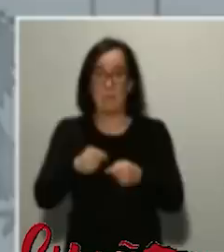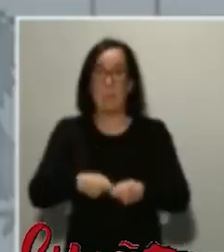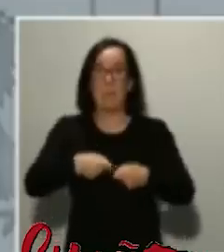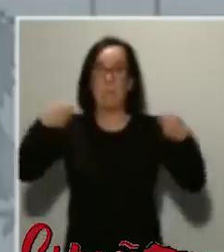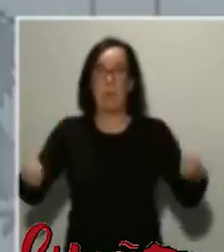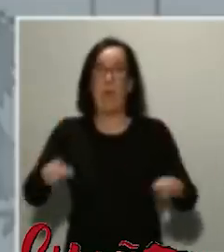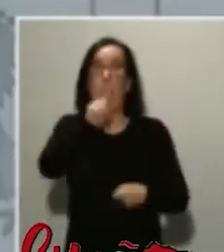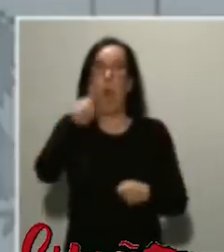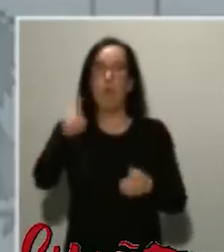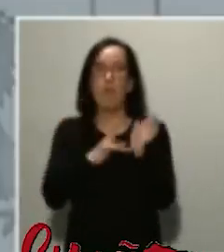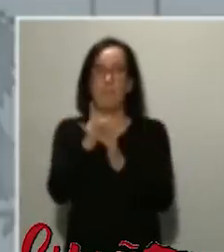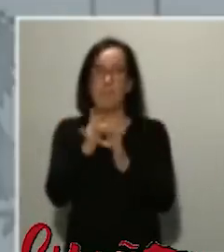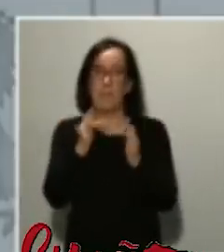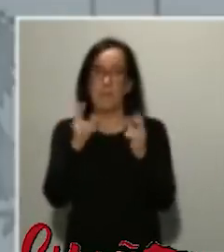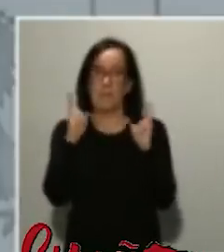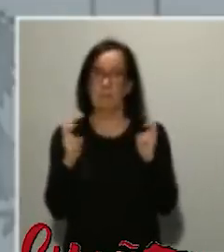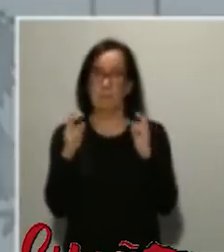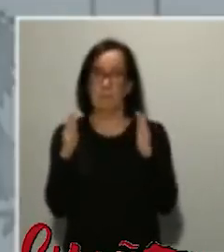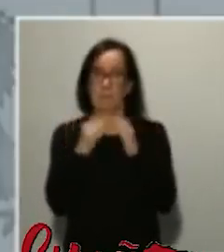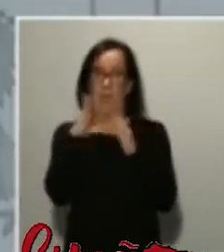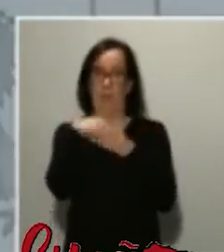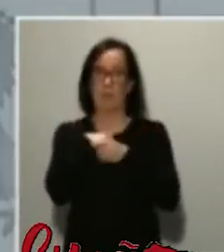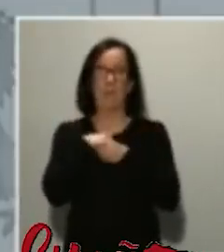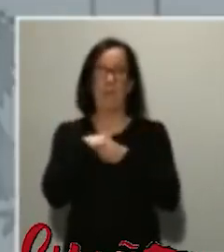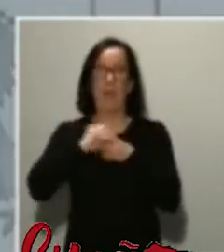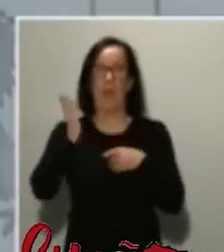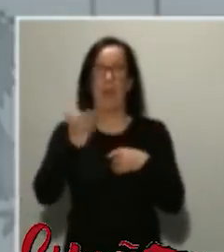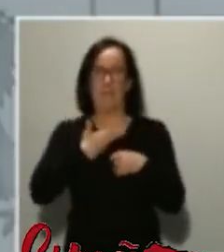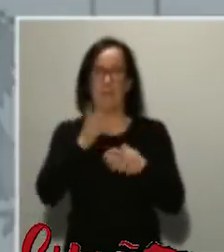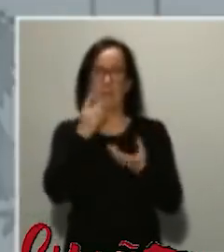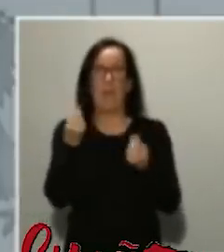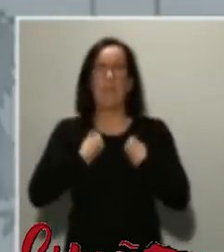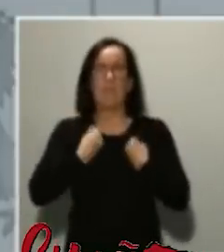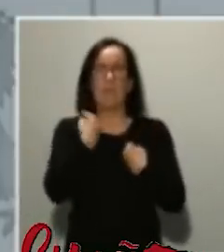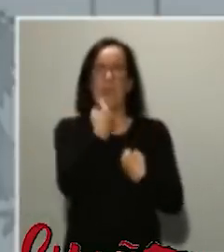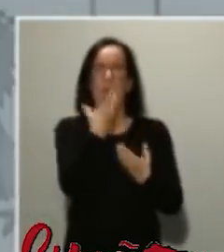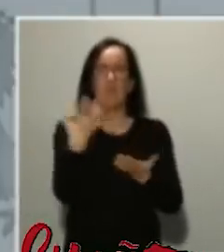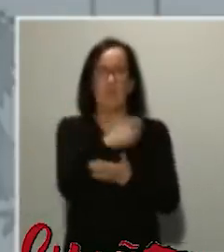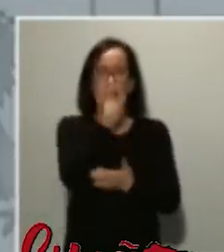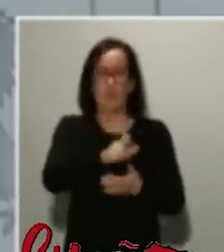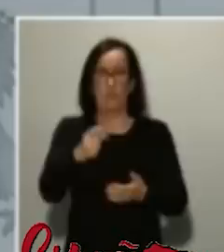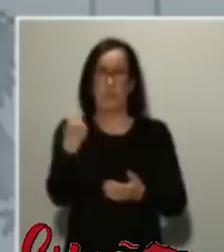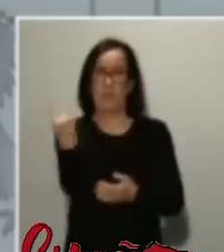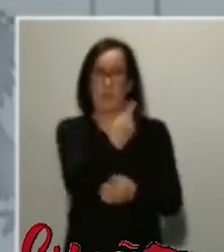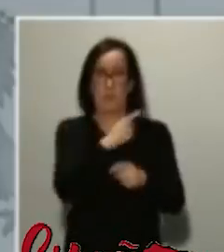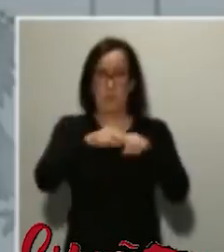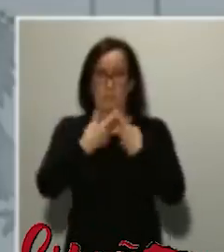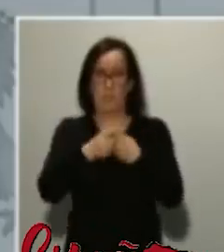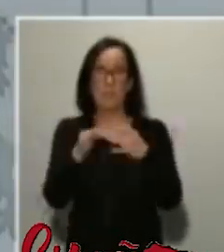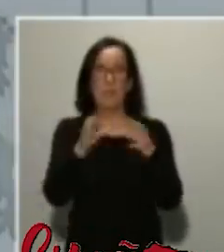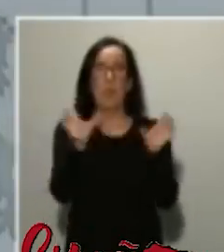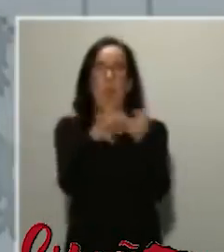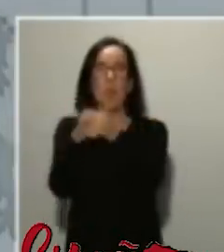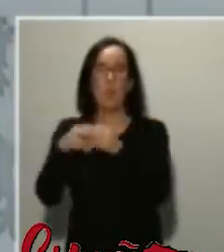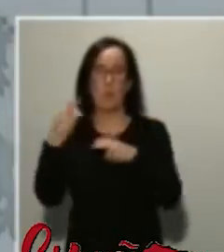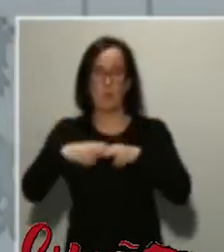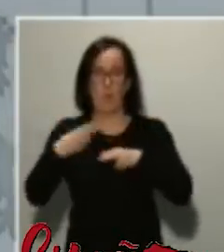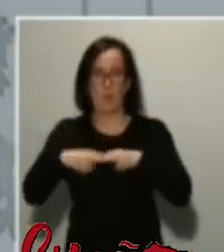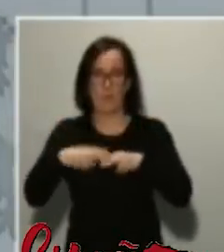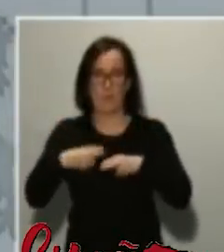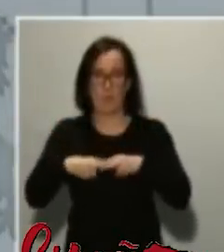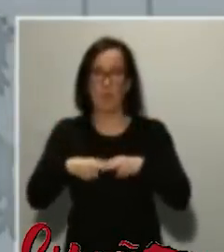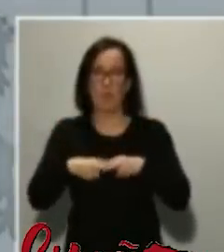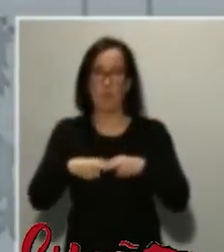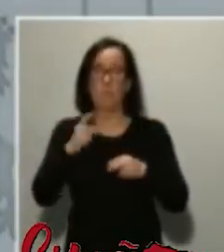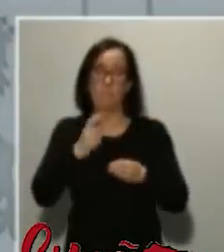no meter en la política en este asunto de momento, pero todos, ¿eh?, empezando en